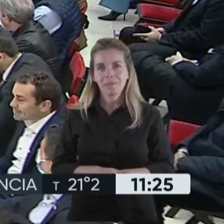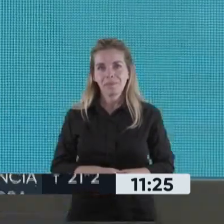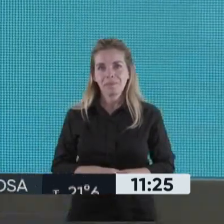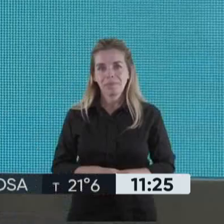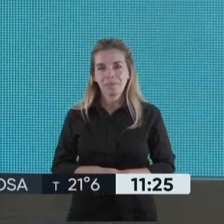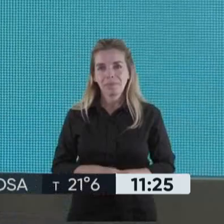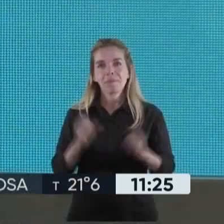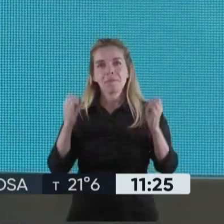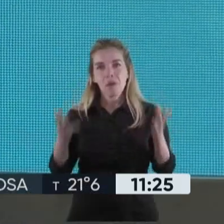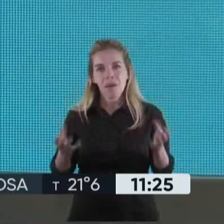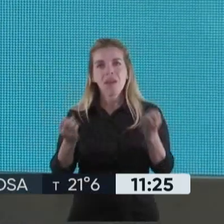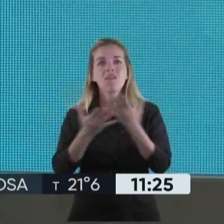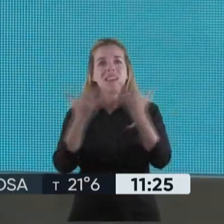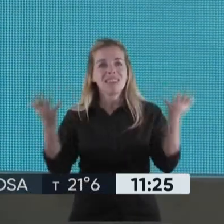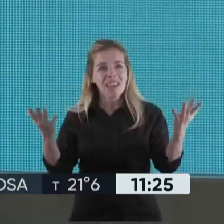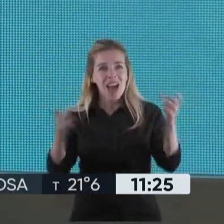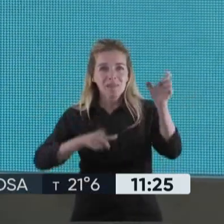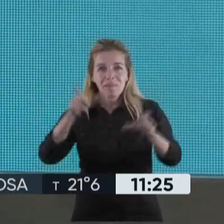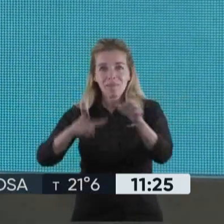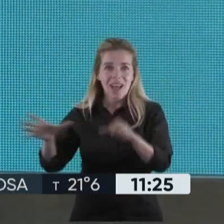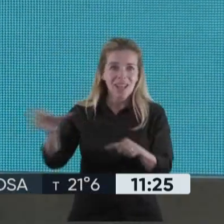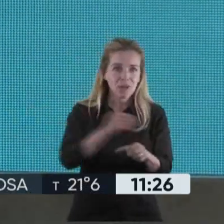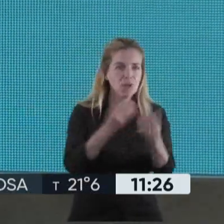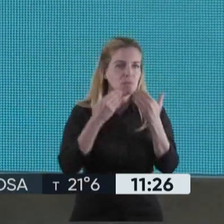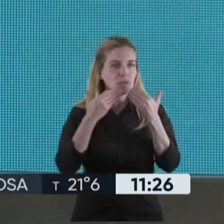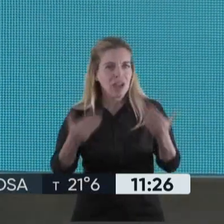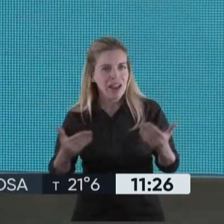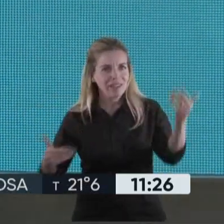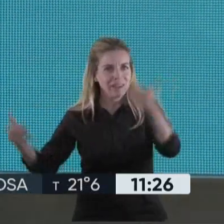Muy bien. Buen día a todos y todas. Gracias por estar acá.